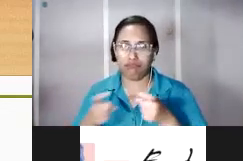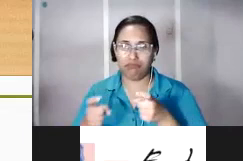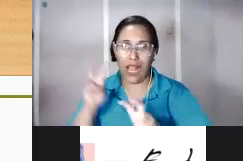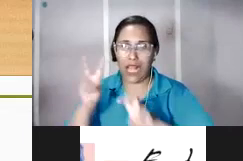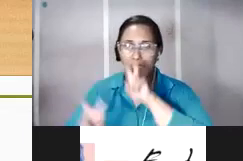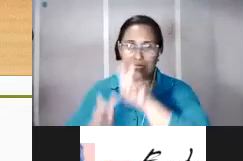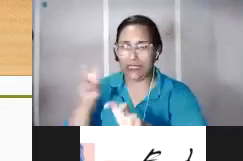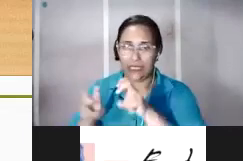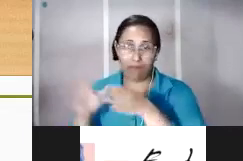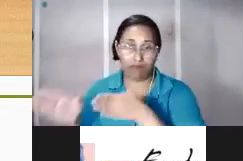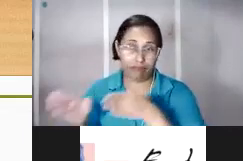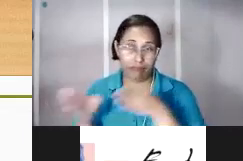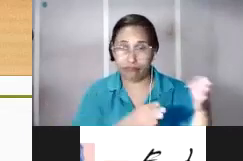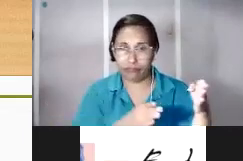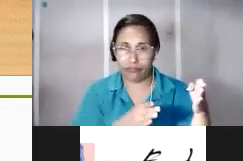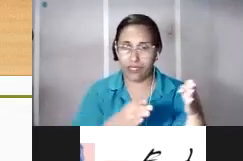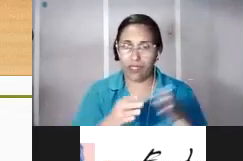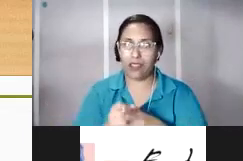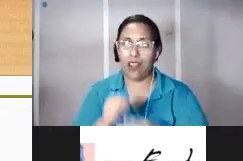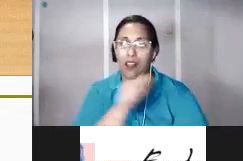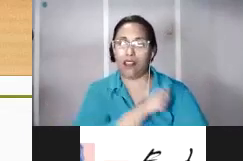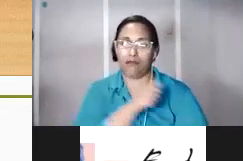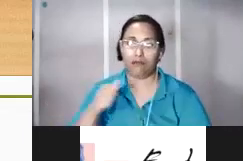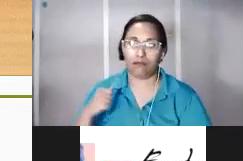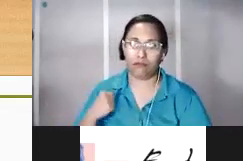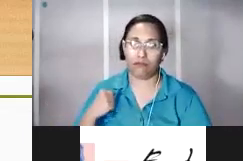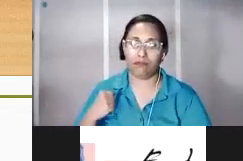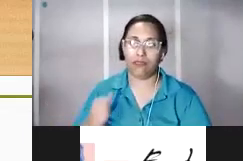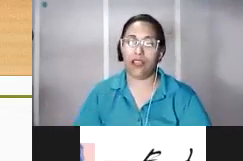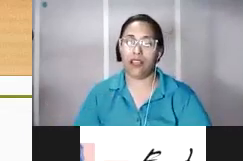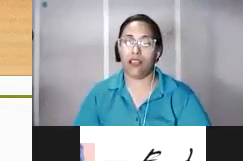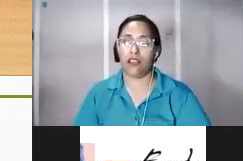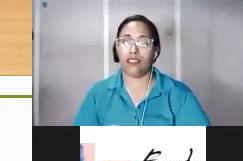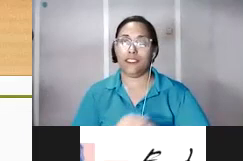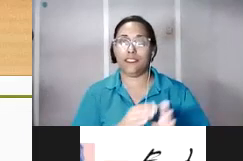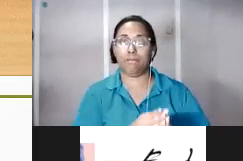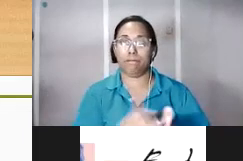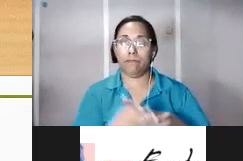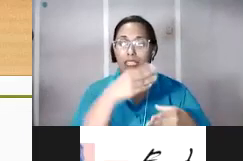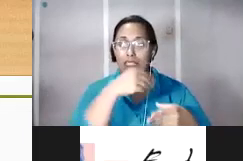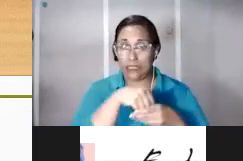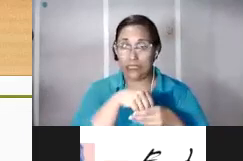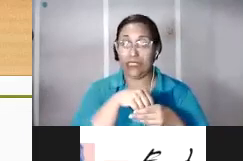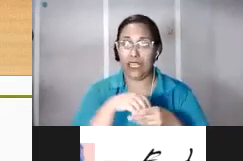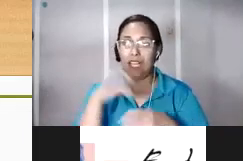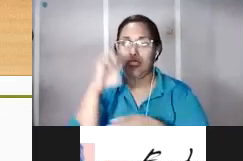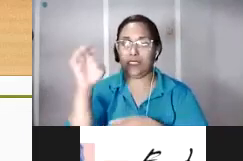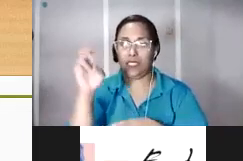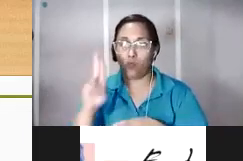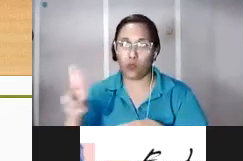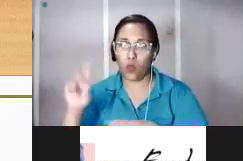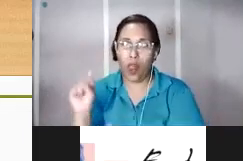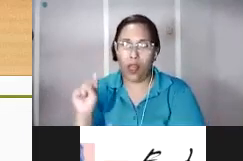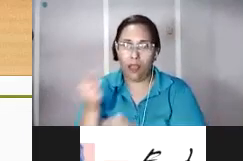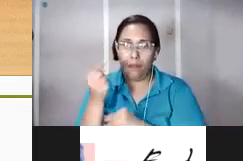el ayuntamiento, desde la alcaldía. La entrada de Estados Unidos a la Primera Guerra